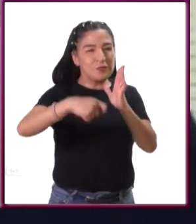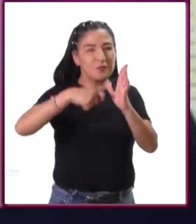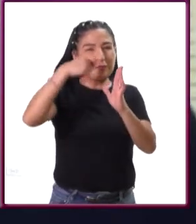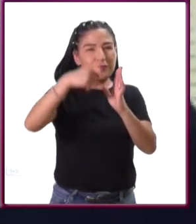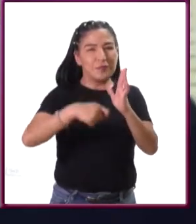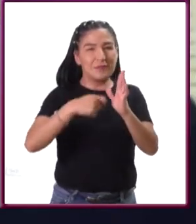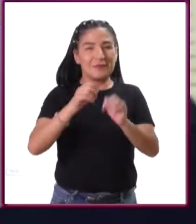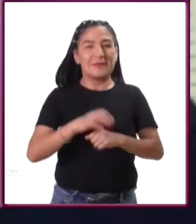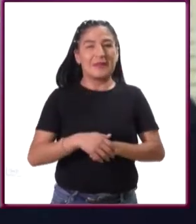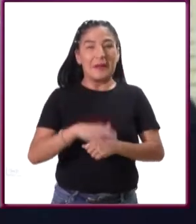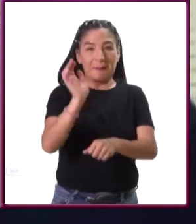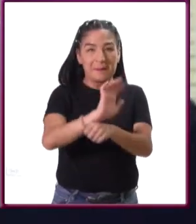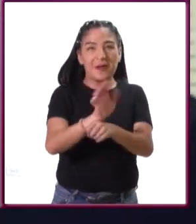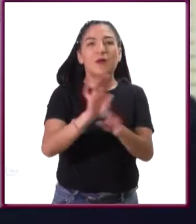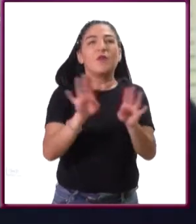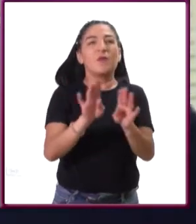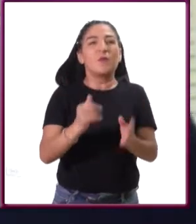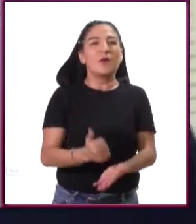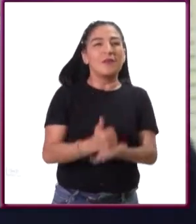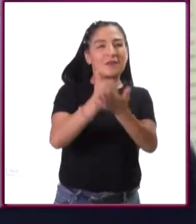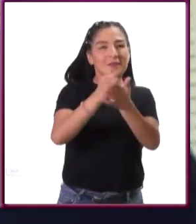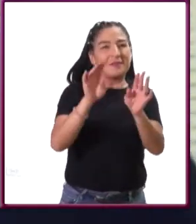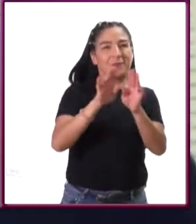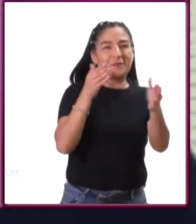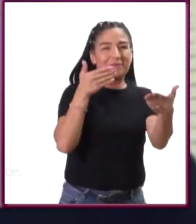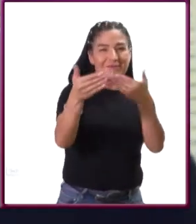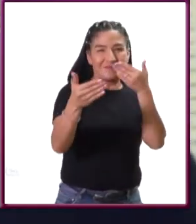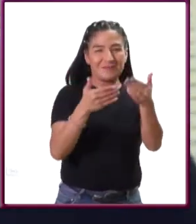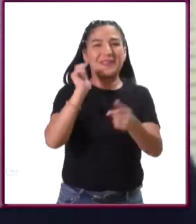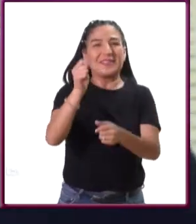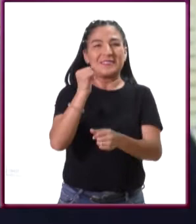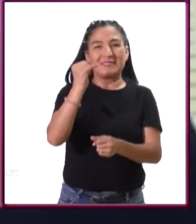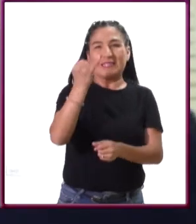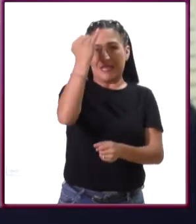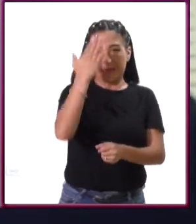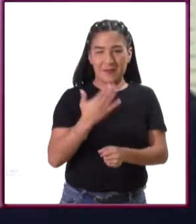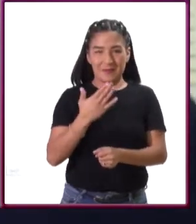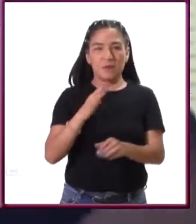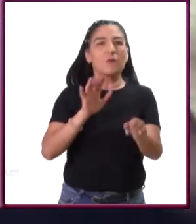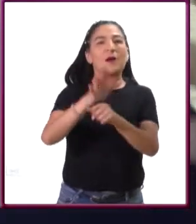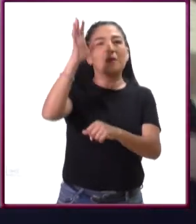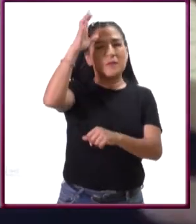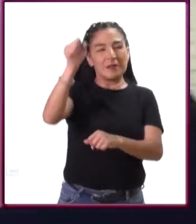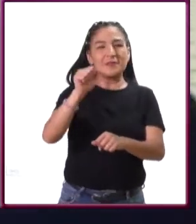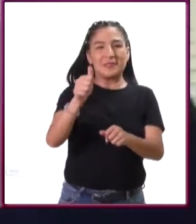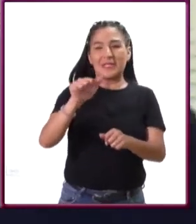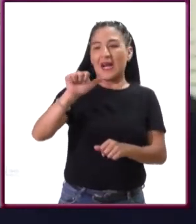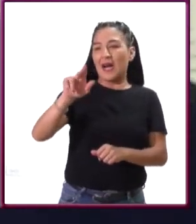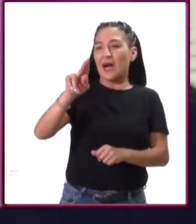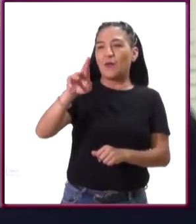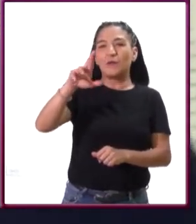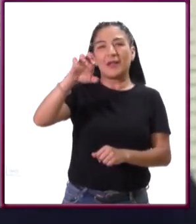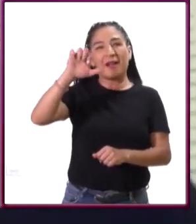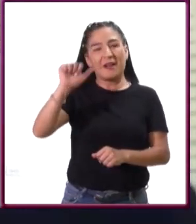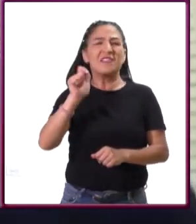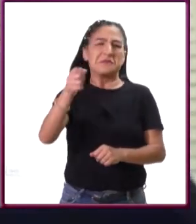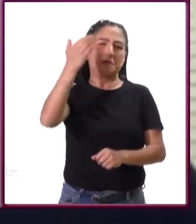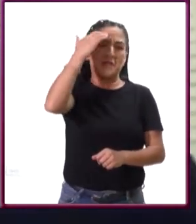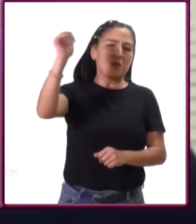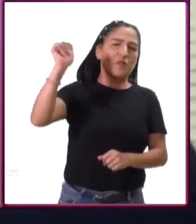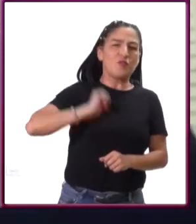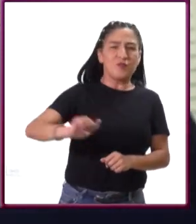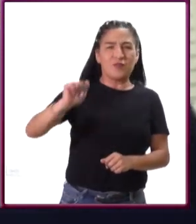matemáticas te pueden ayudar a tener una proporción de la imagen. Recordemos que hay un concepto que se llama proporción áurea, que se conoce desde la antigüedad, desde los griegos ya se